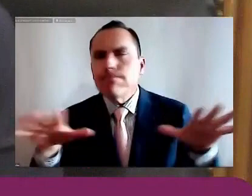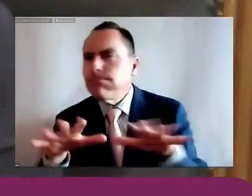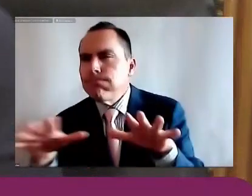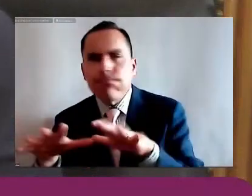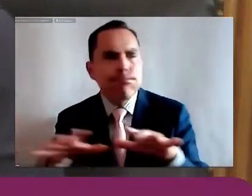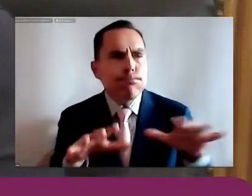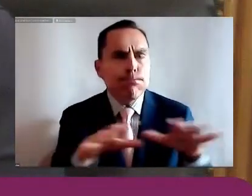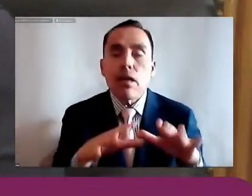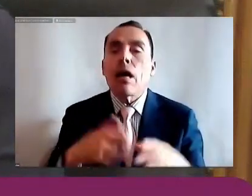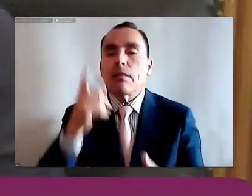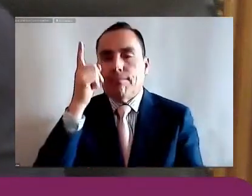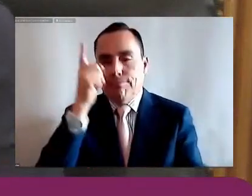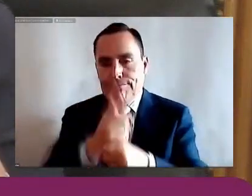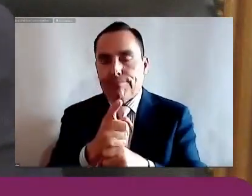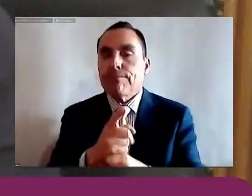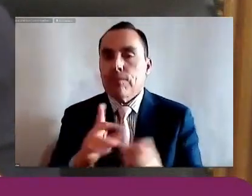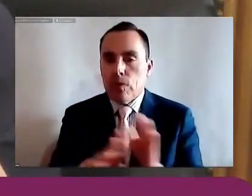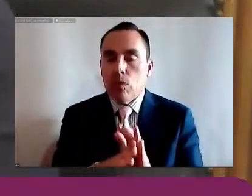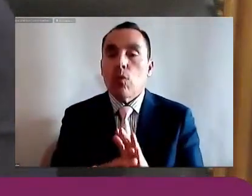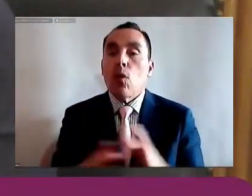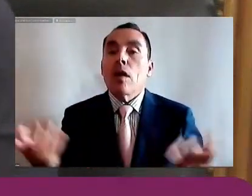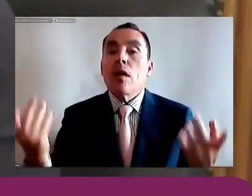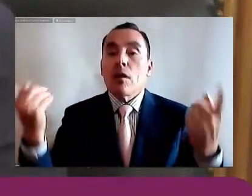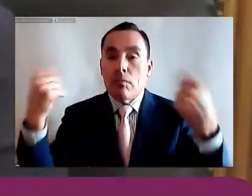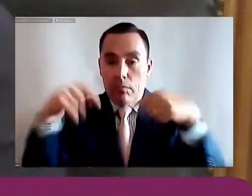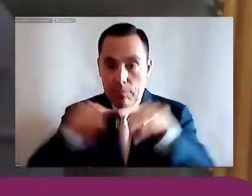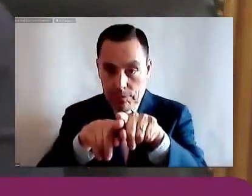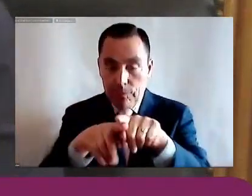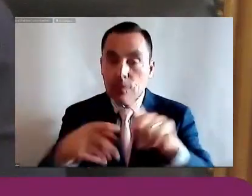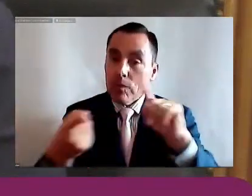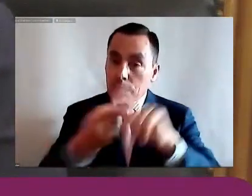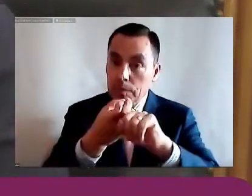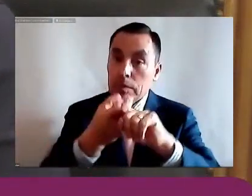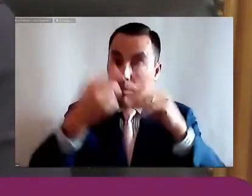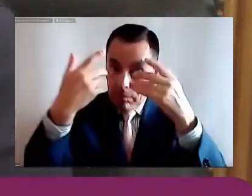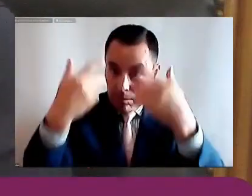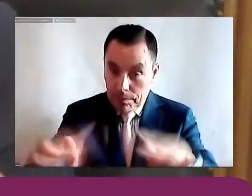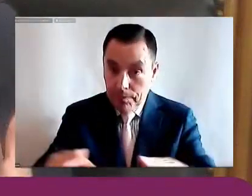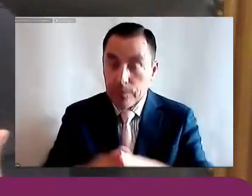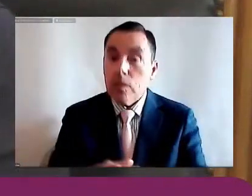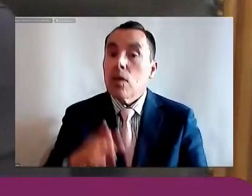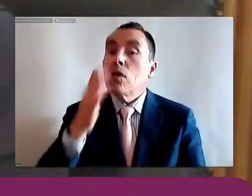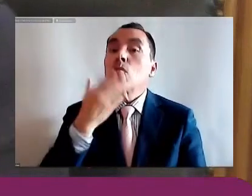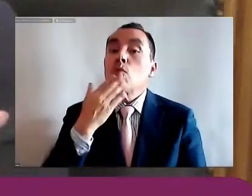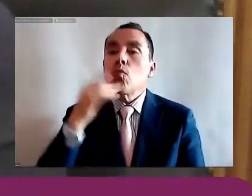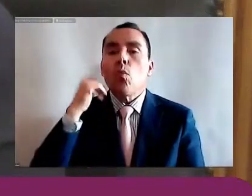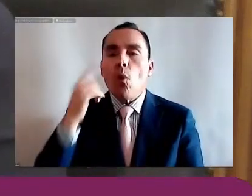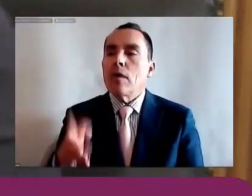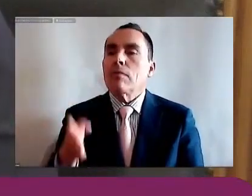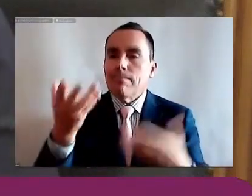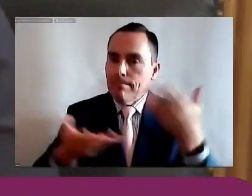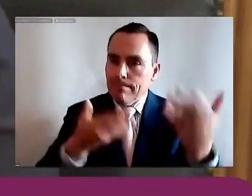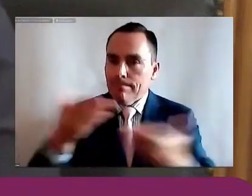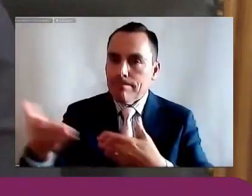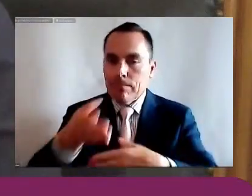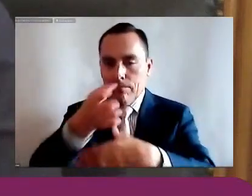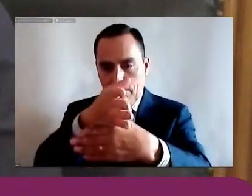la existencia de esta comunidad entre estas parejas y de esa forma hacer partícipe a la mujer